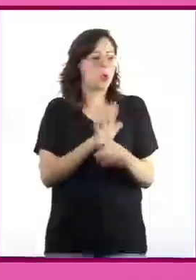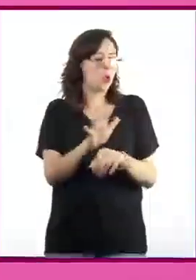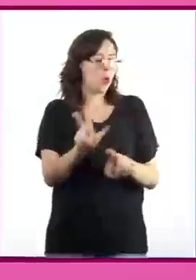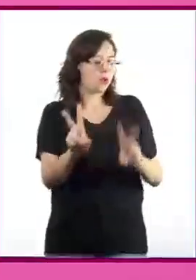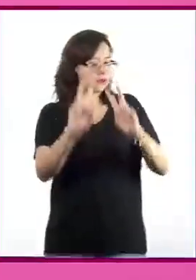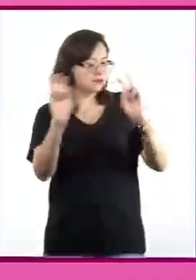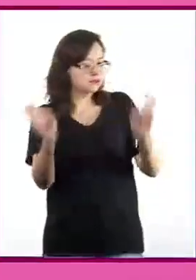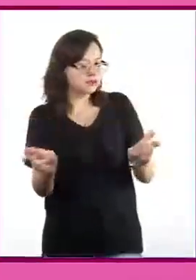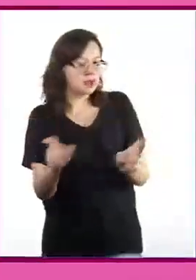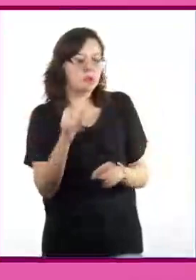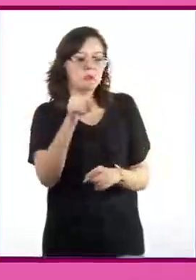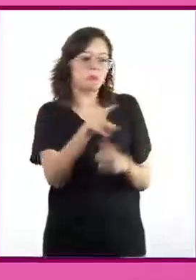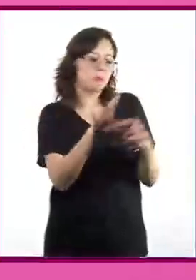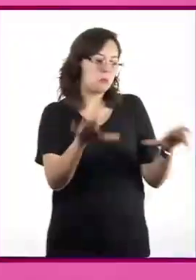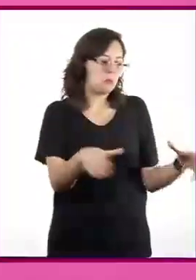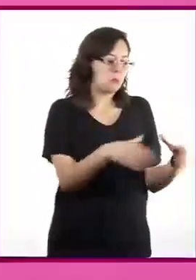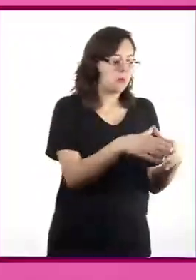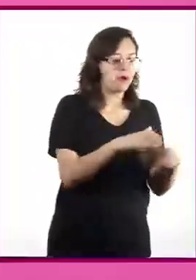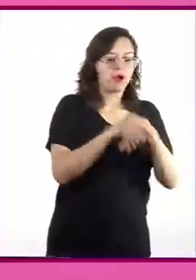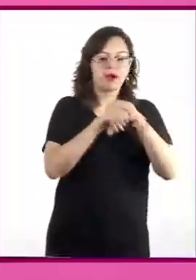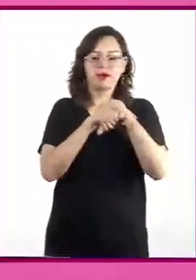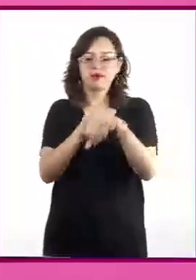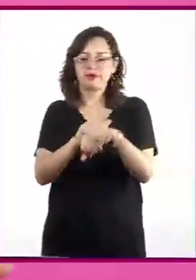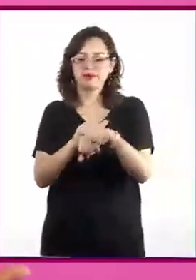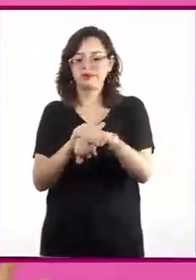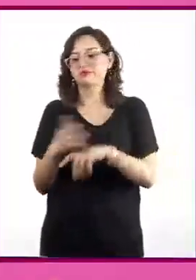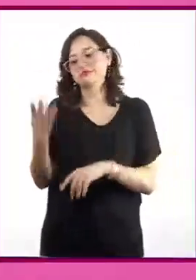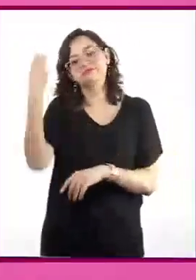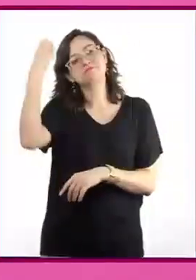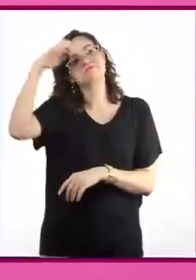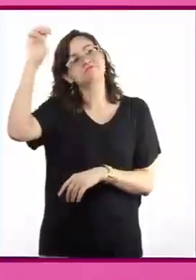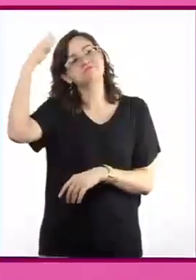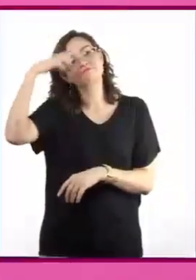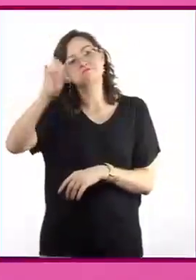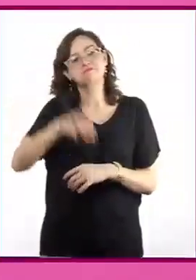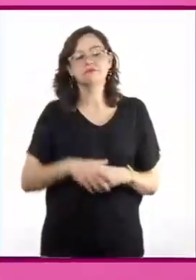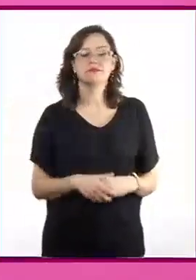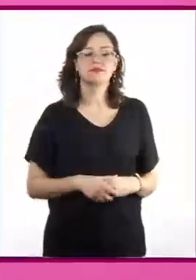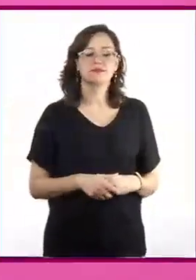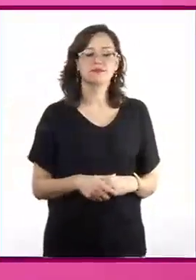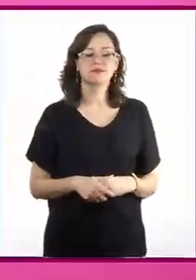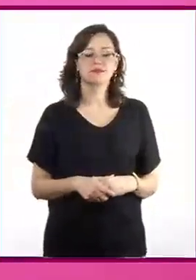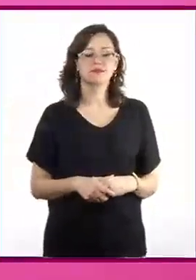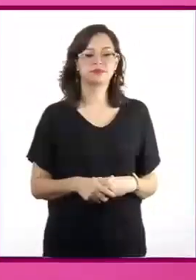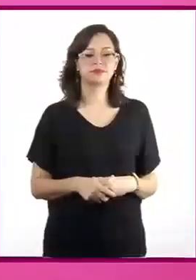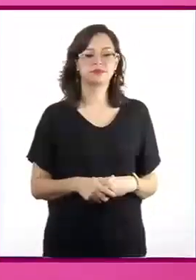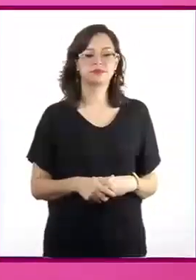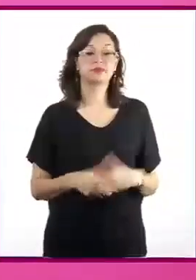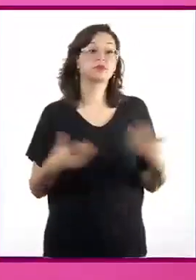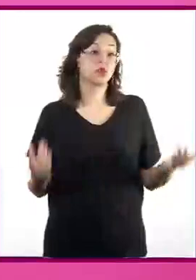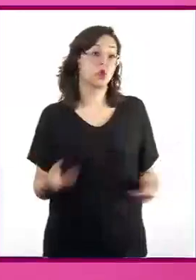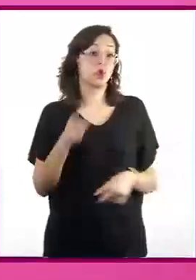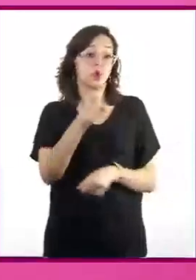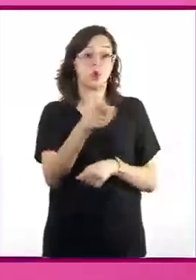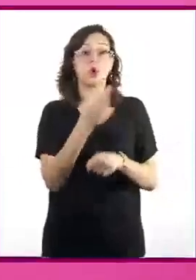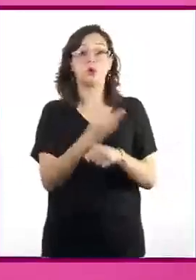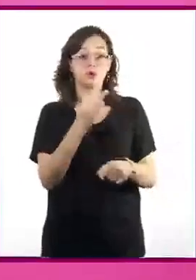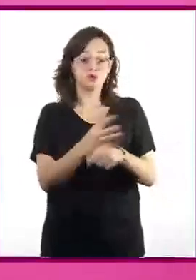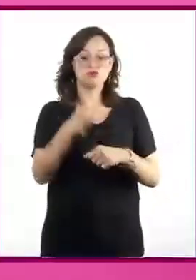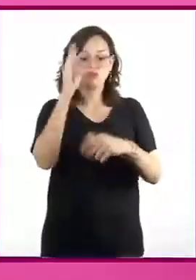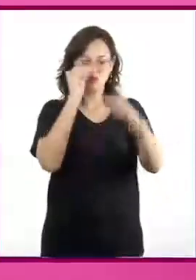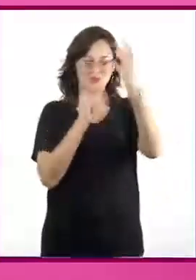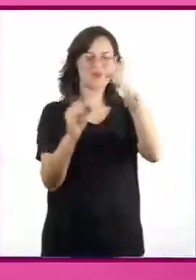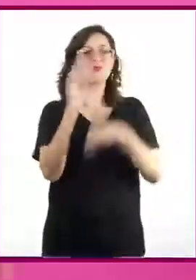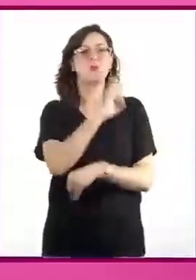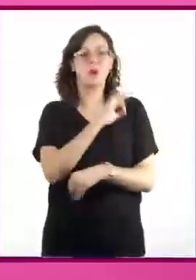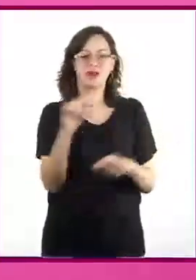Puede ser sobre su comunidad, sus amigos o sobre alguna experiencia que hayan tenido. Con lo que han aprendido hasta ahora, están